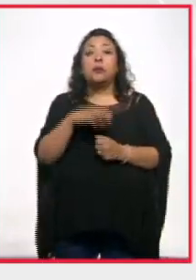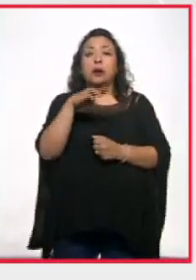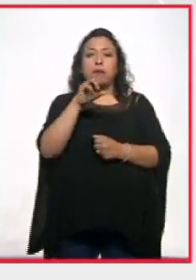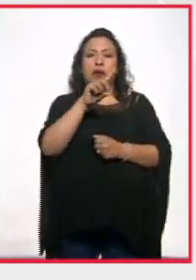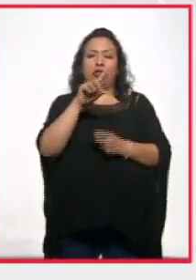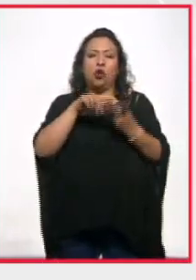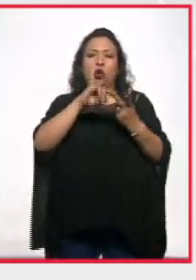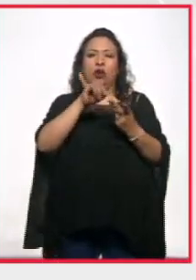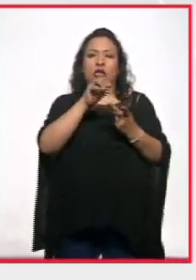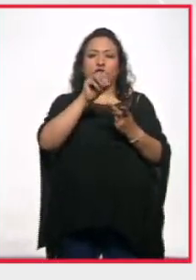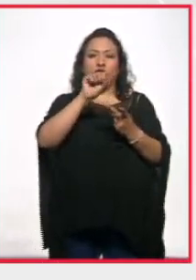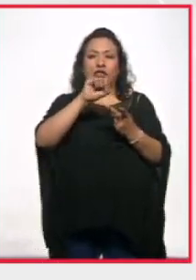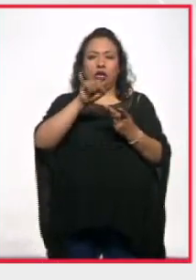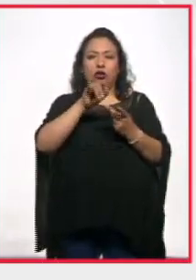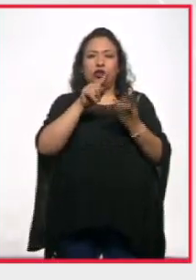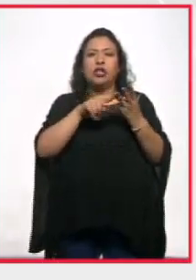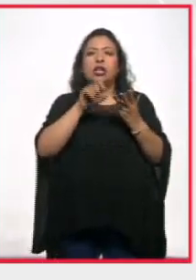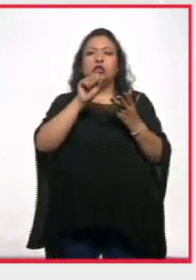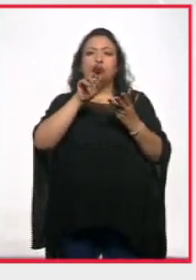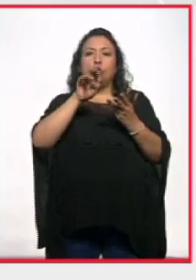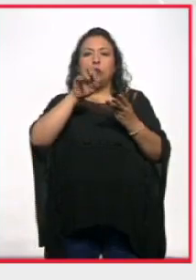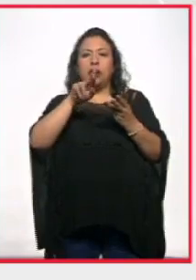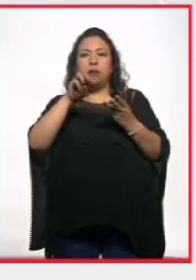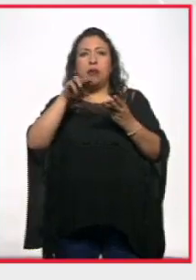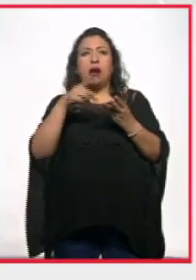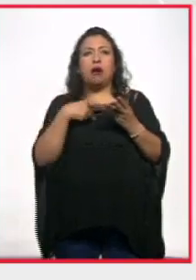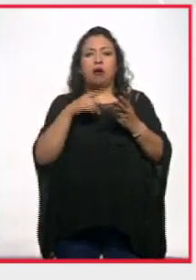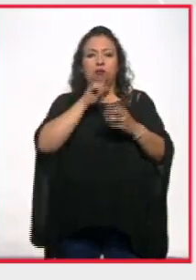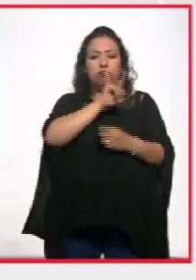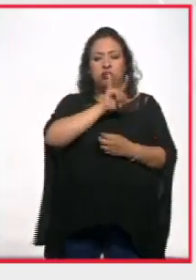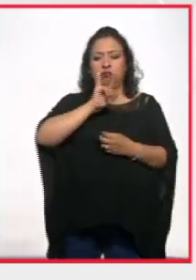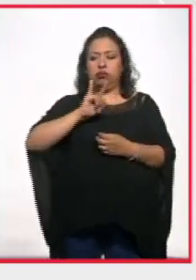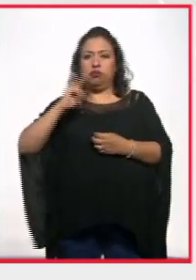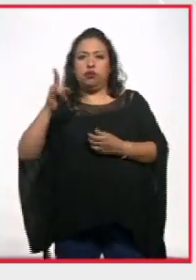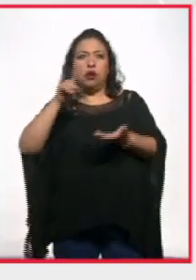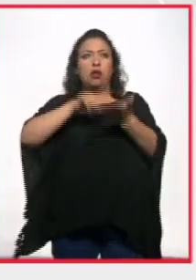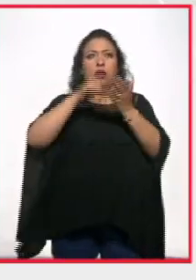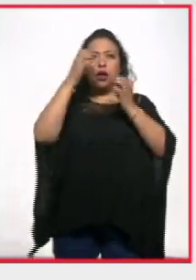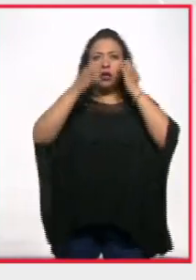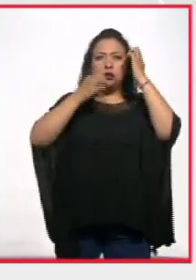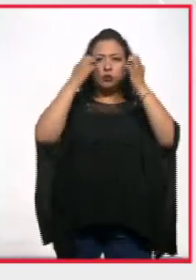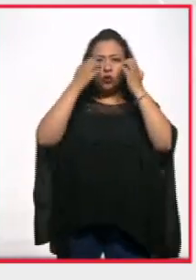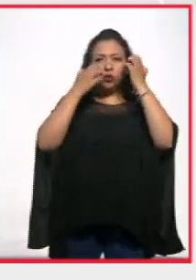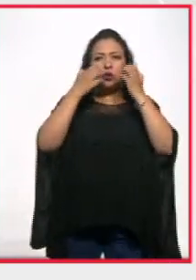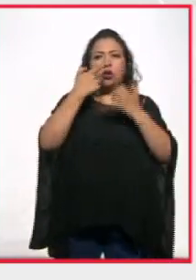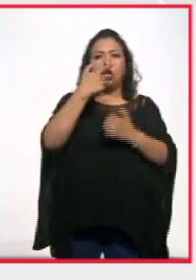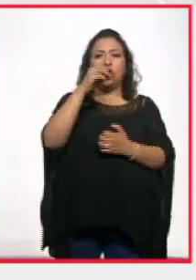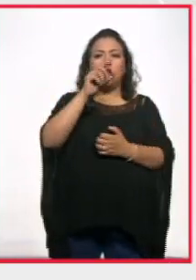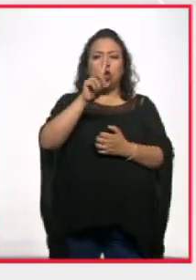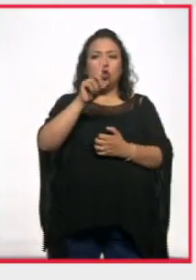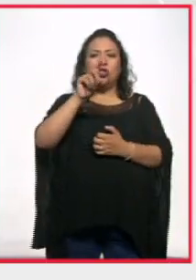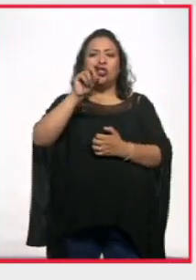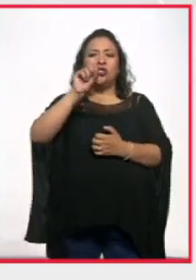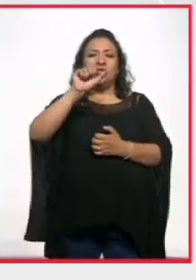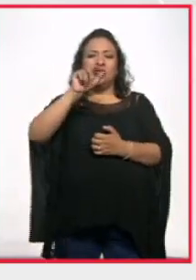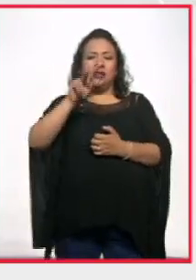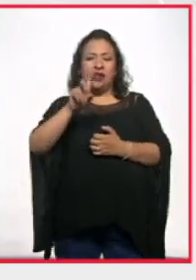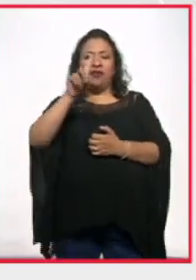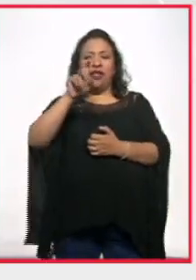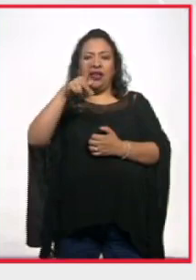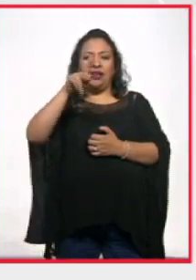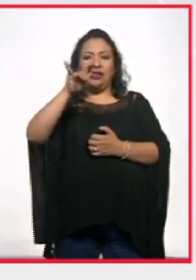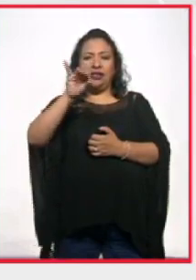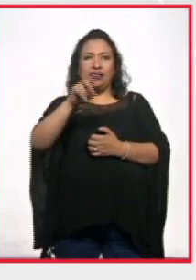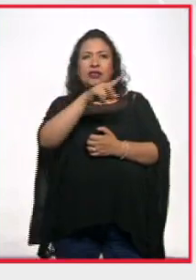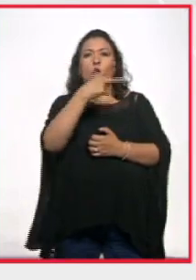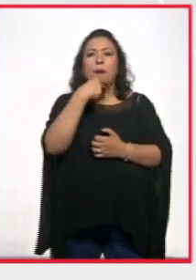Madonna, José José y la Supermana conviven uno al lado del otro en la exposición God Save the Kids, de Eric Rivera.